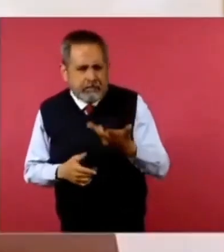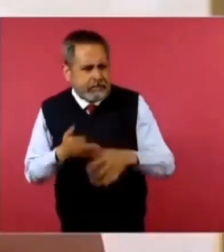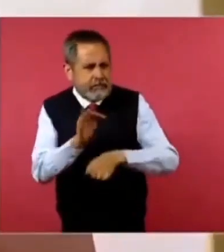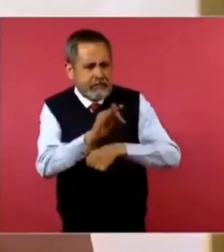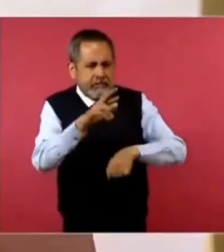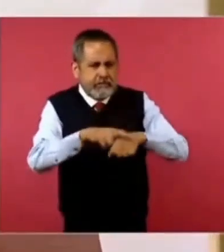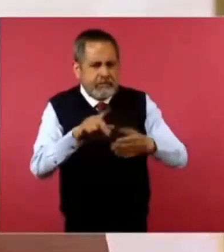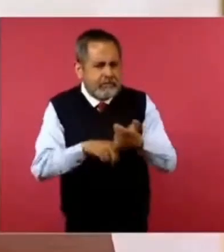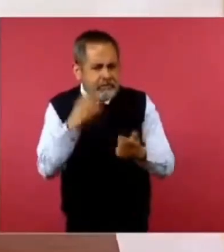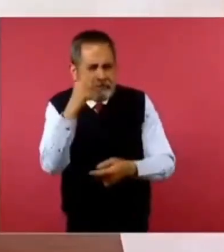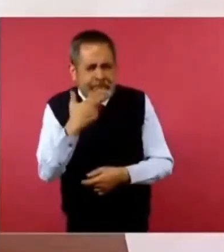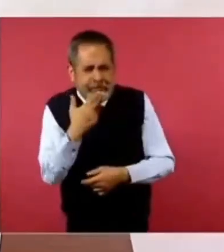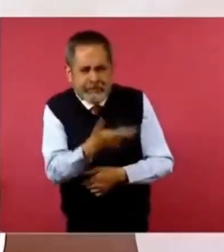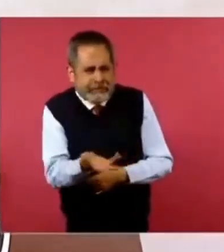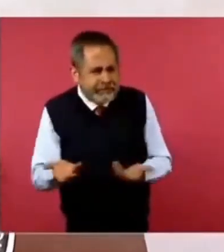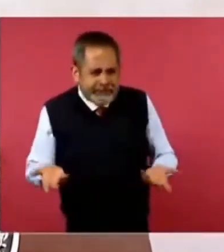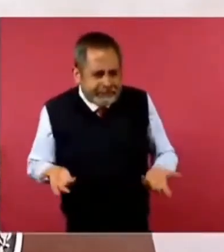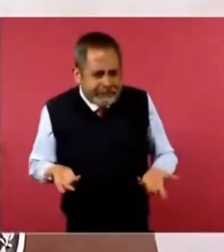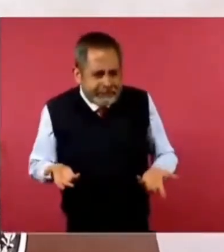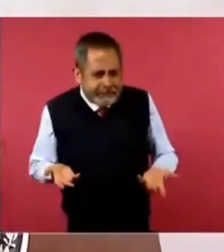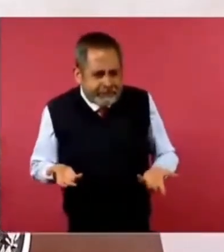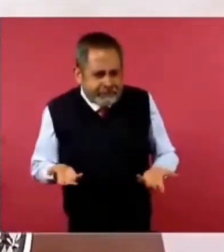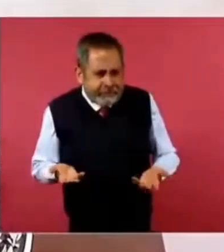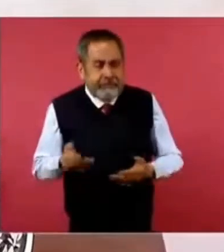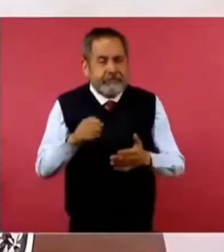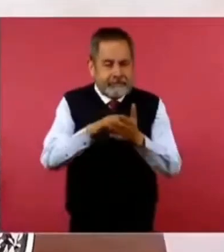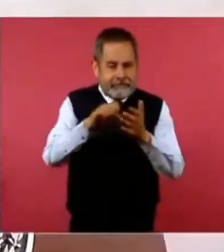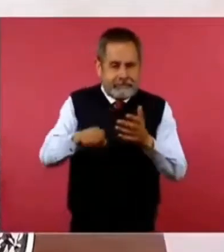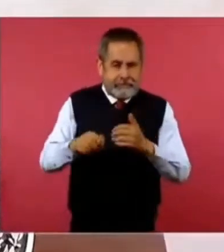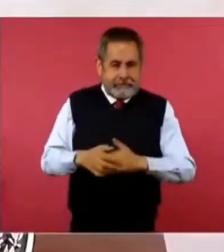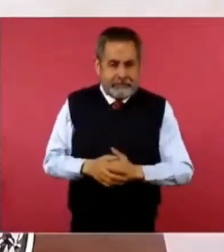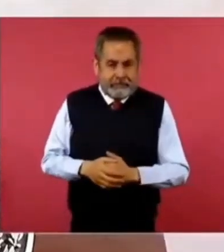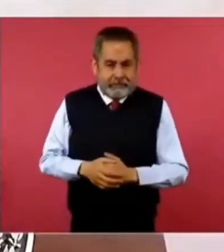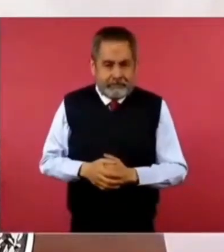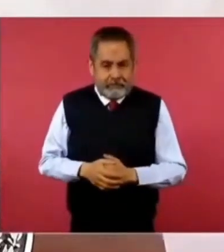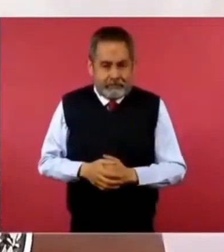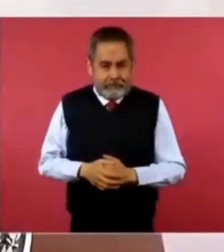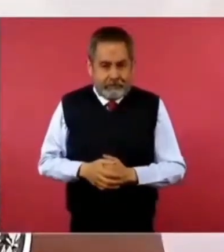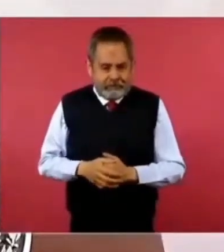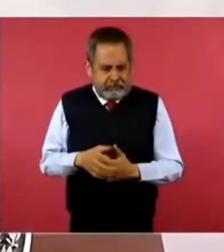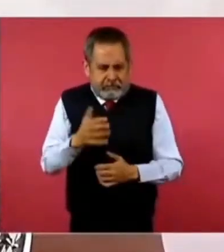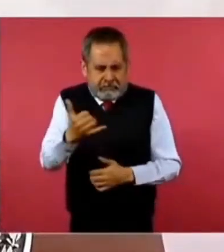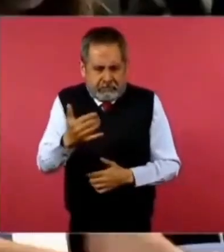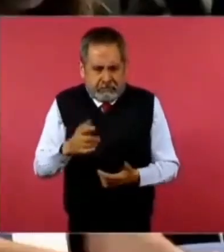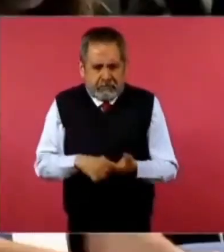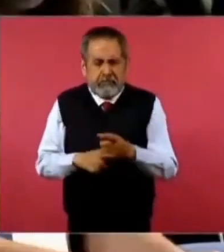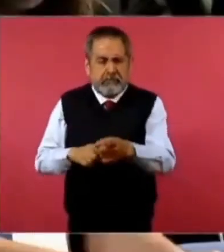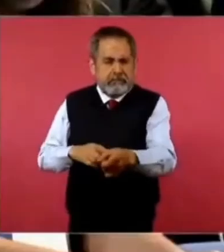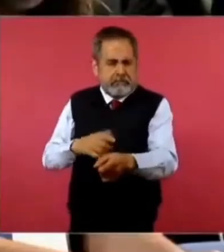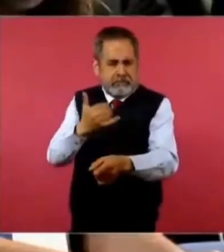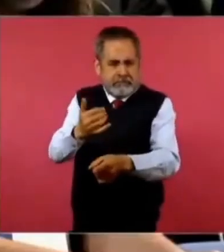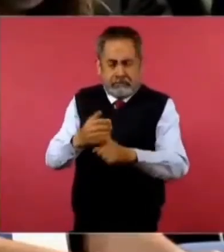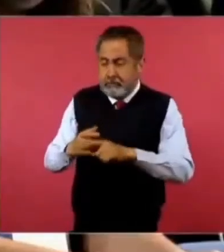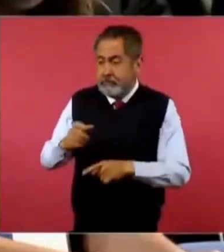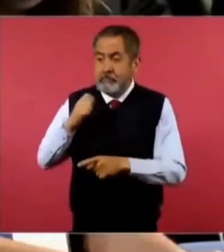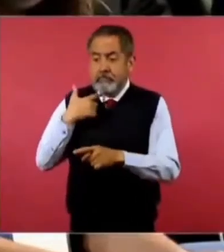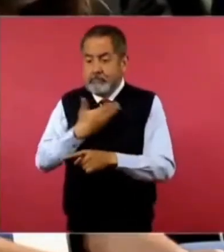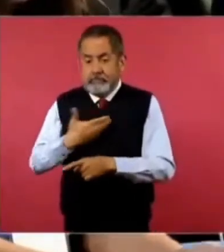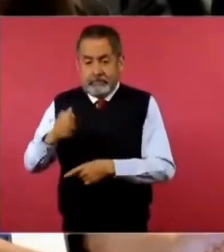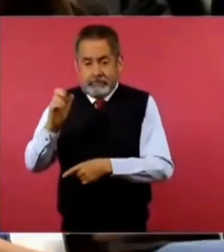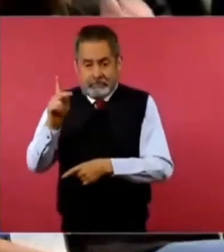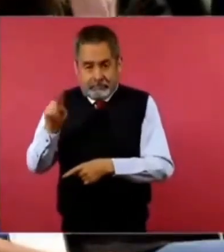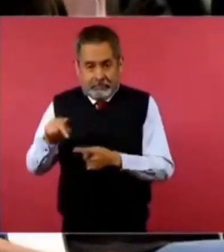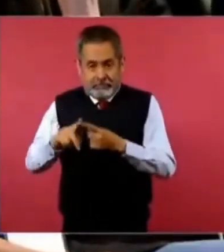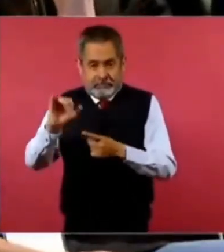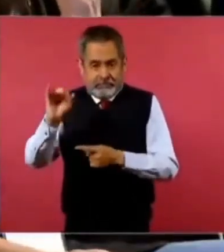defensores? O sea, si yo... Estaba Peña Nieto, presidente. ¿Y Salvador Cienfuegos, no, muy a mí intolerante. me